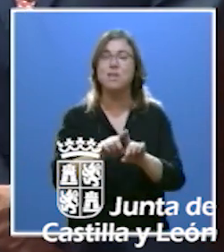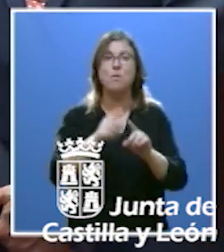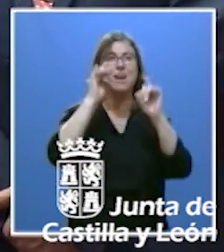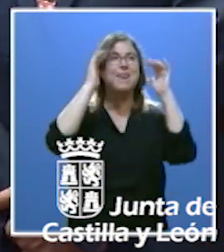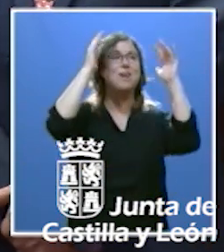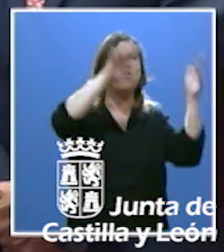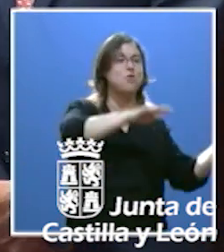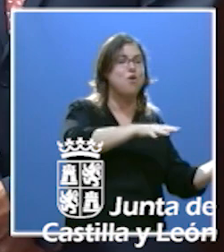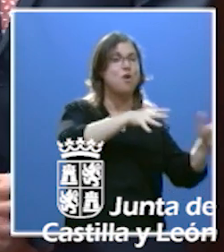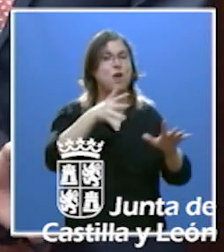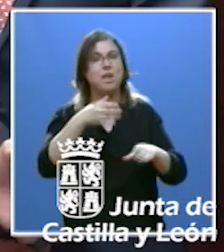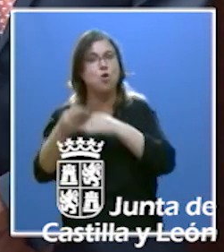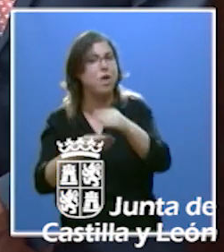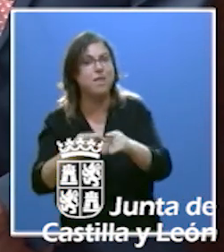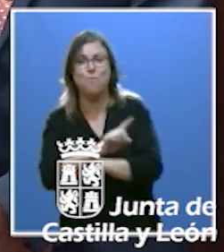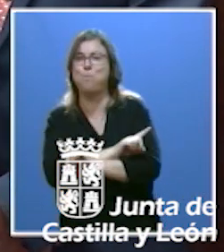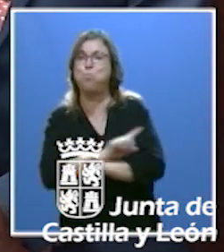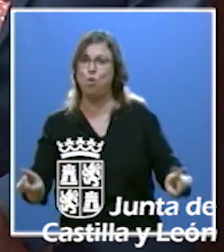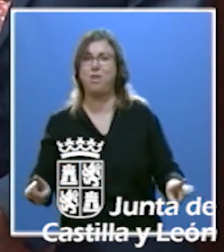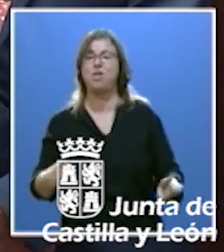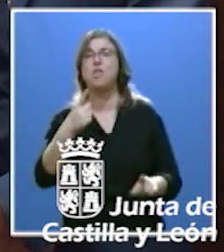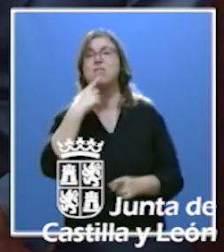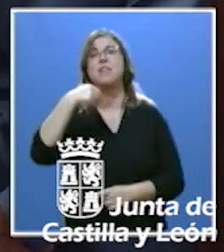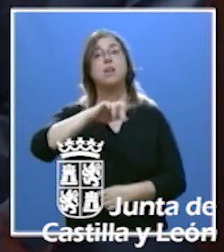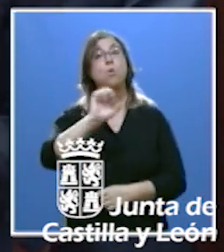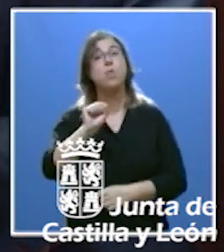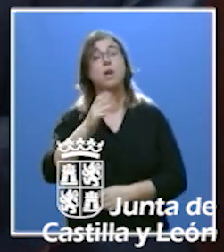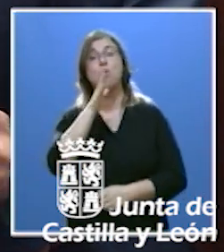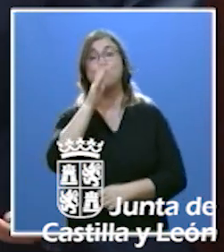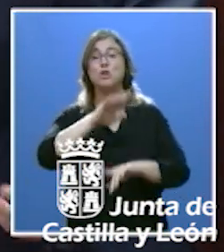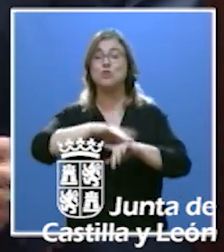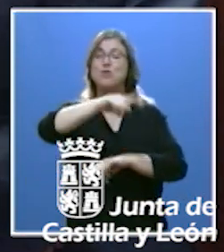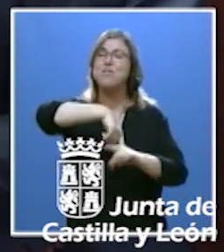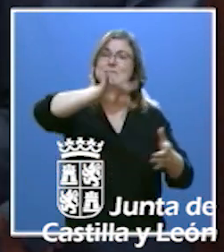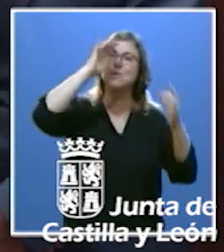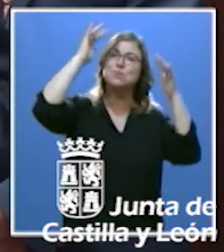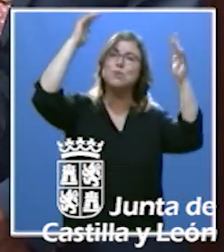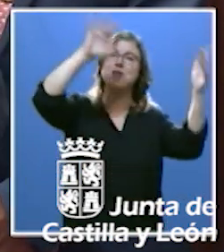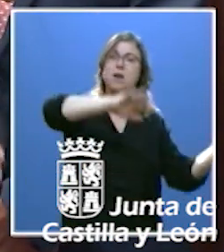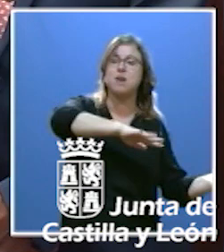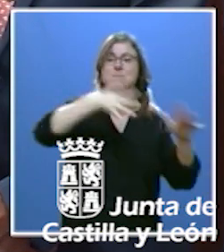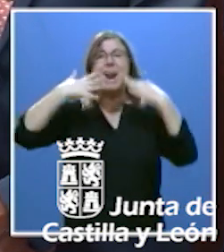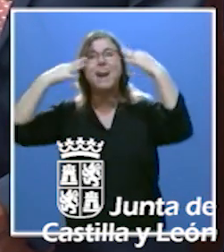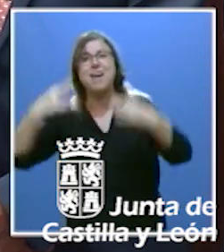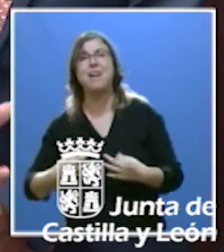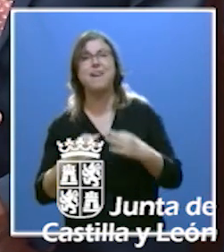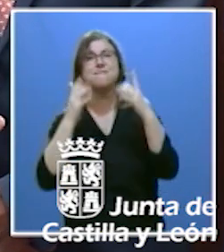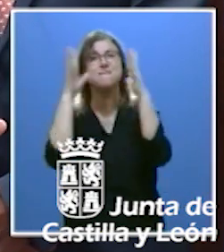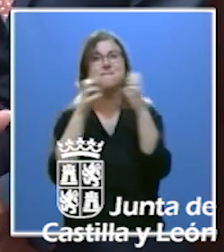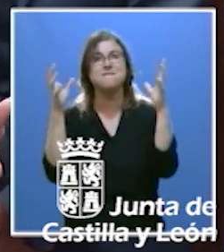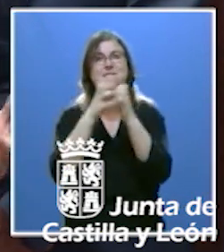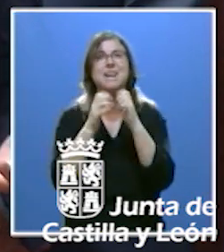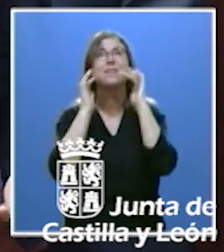realidad tus sueños. Pues bien, hagamos realidad los sueños de la gente, sus aspiraciones, sus